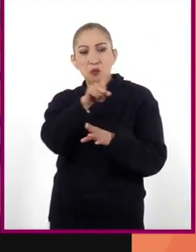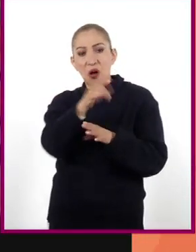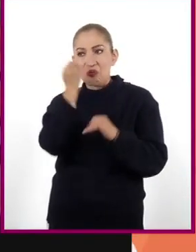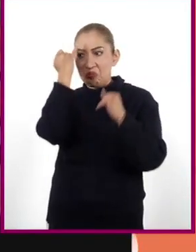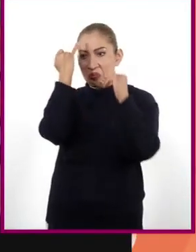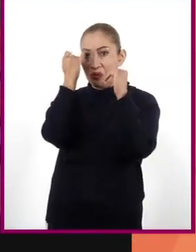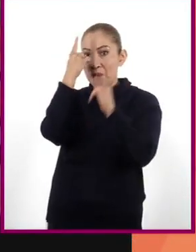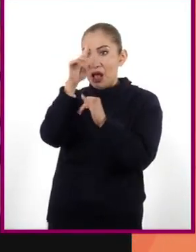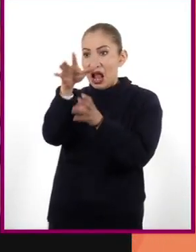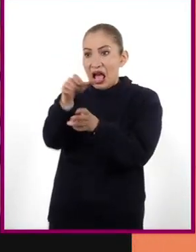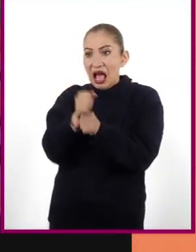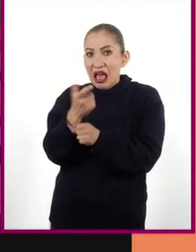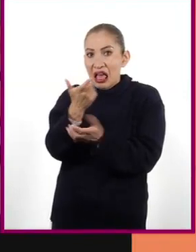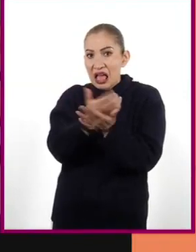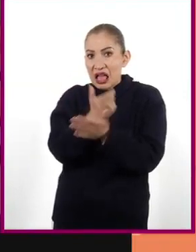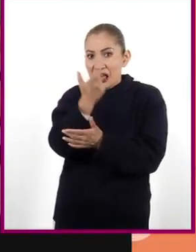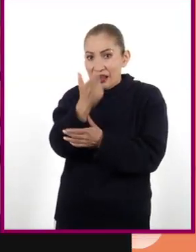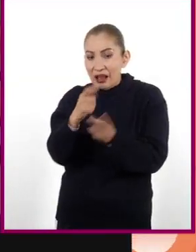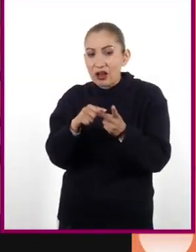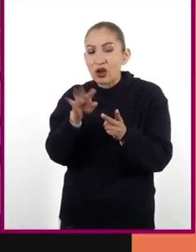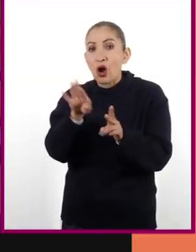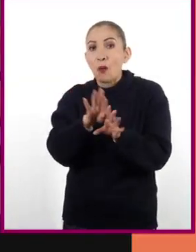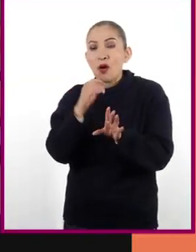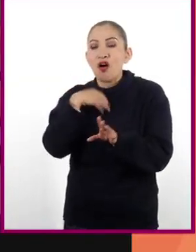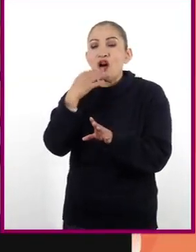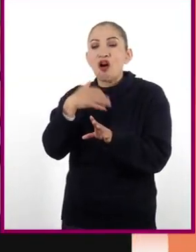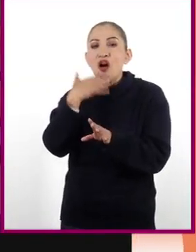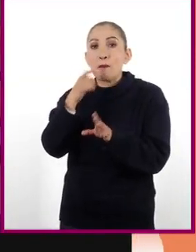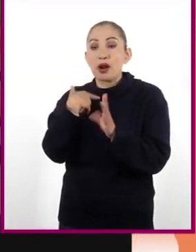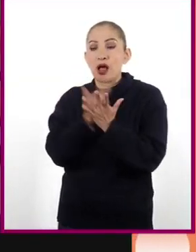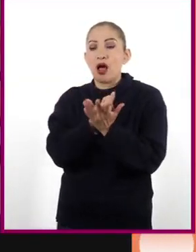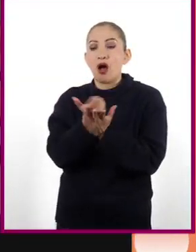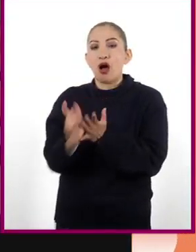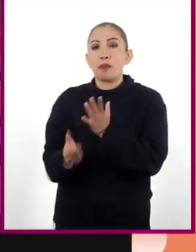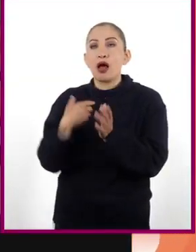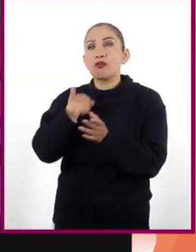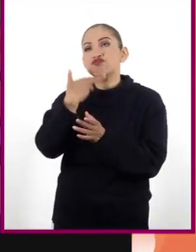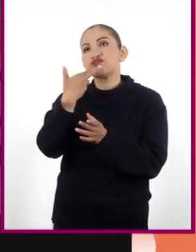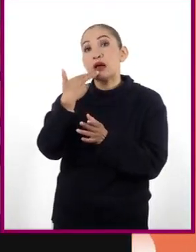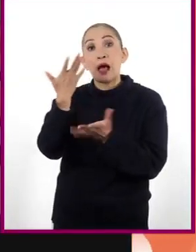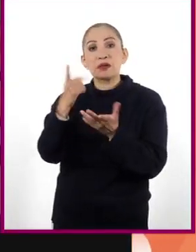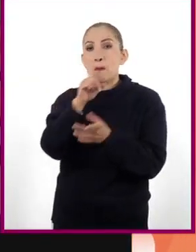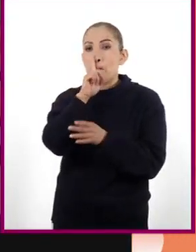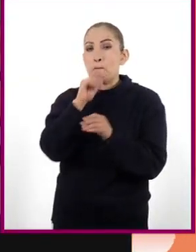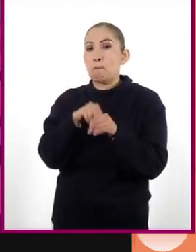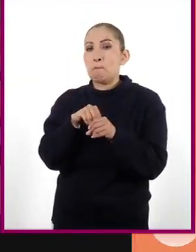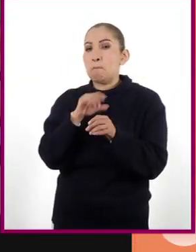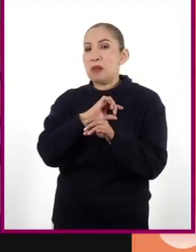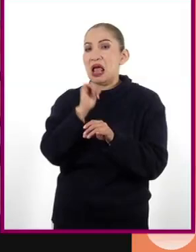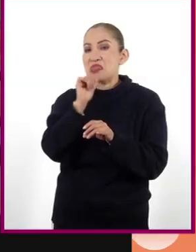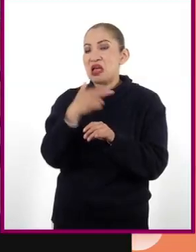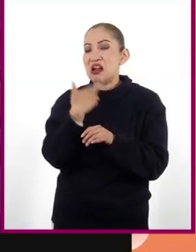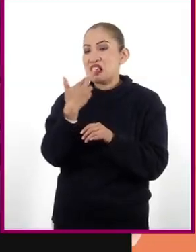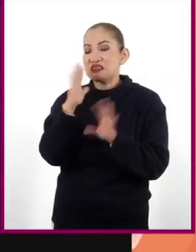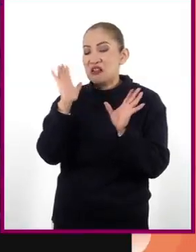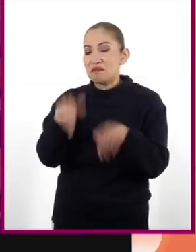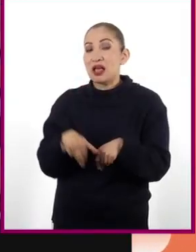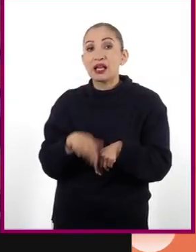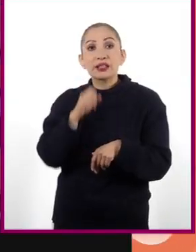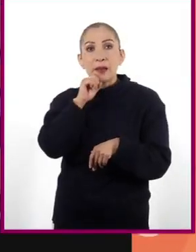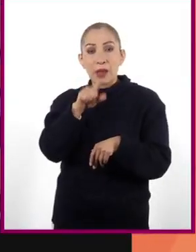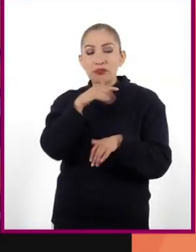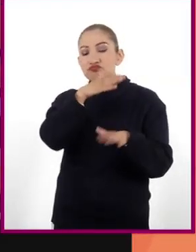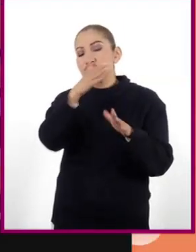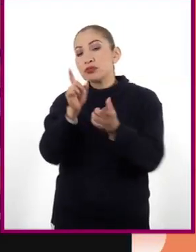las ingenia para obtener dinero, cómo incluso hace trampas porque cobra por rezar y a veces no reza. Y